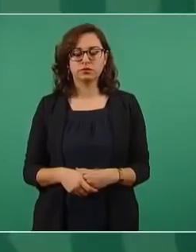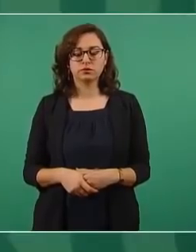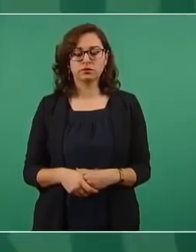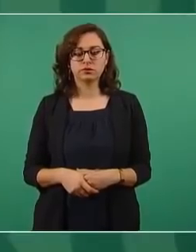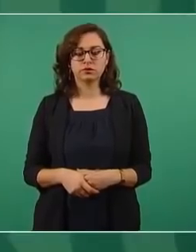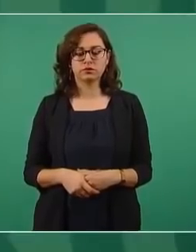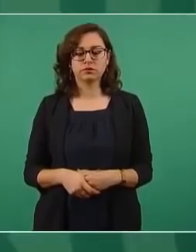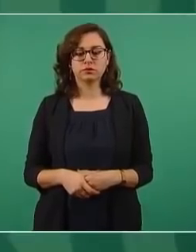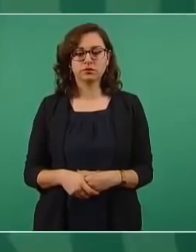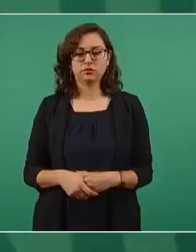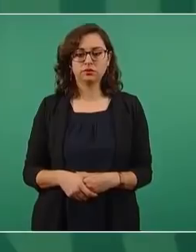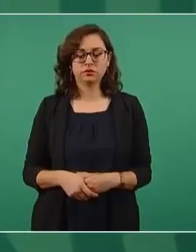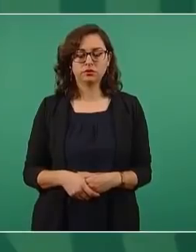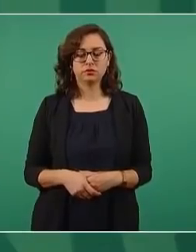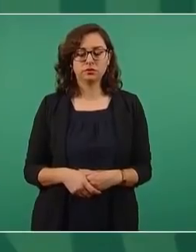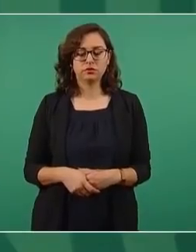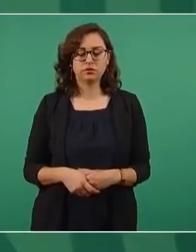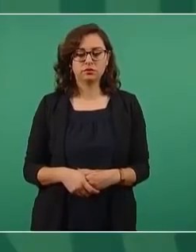la